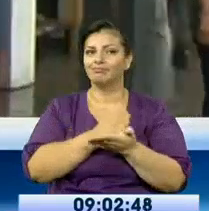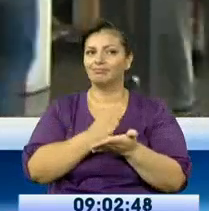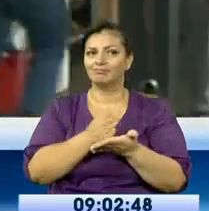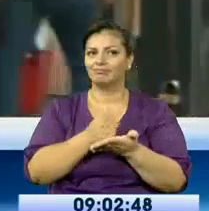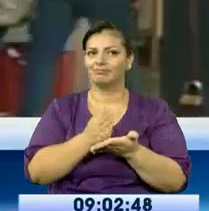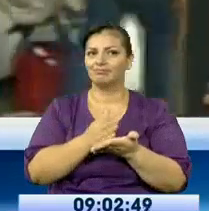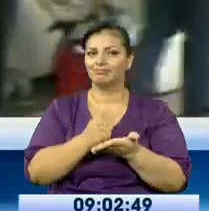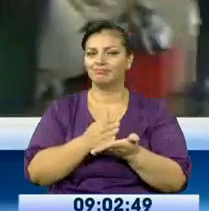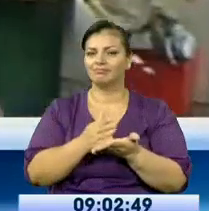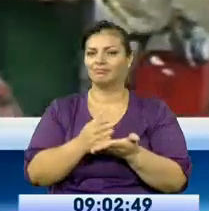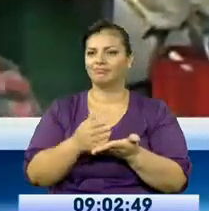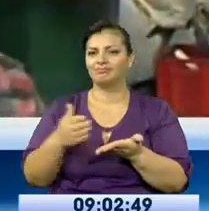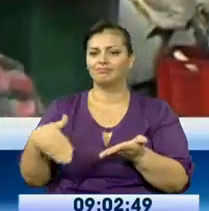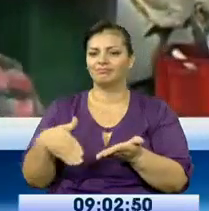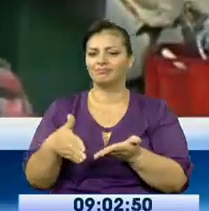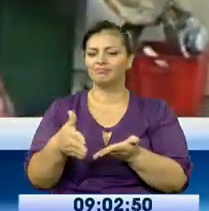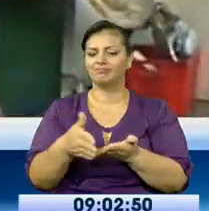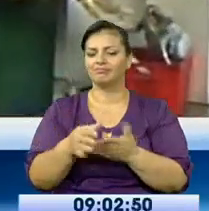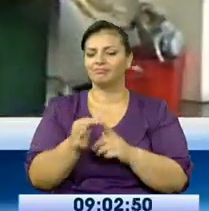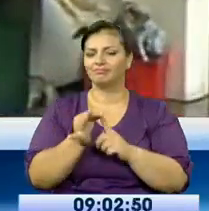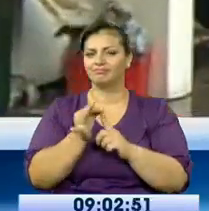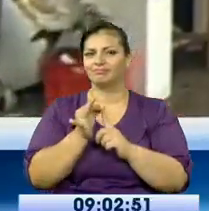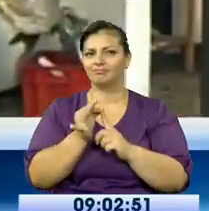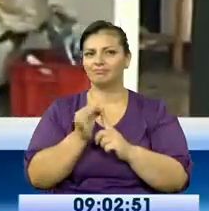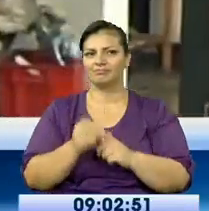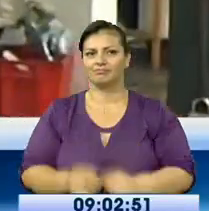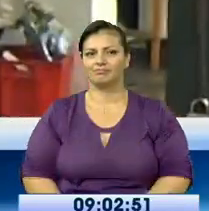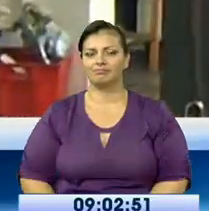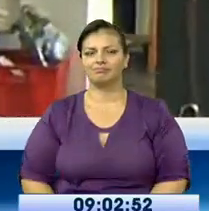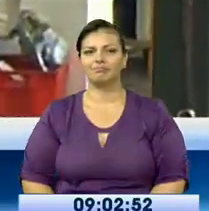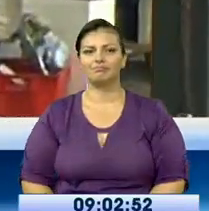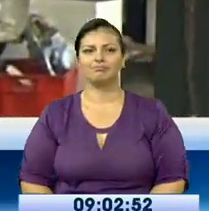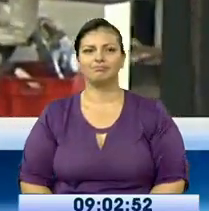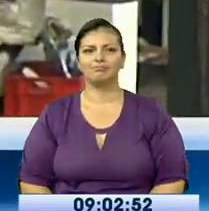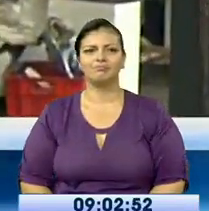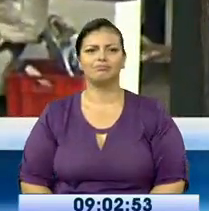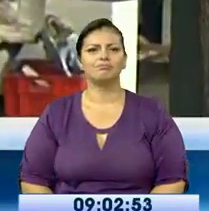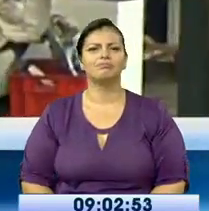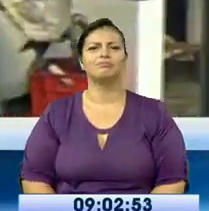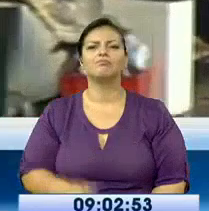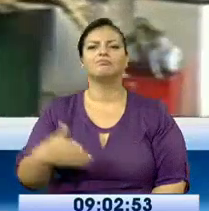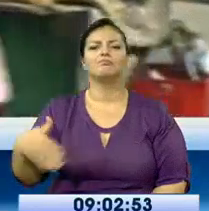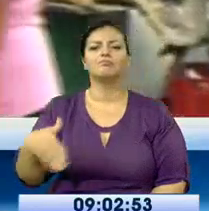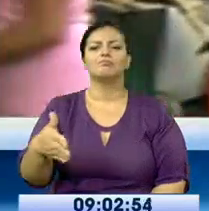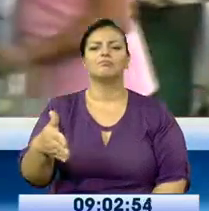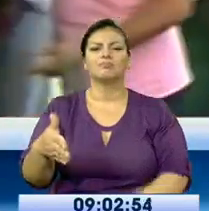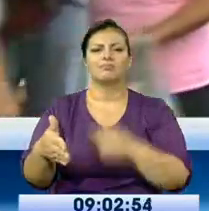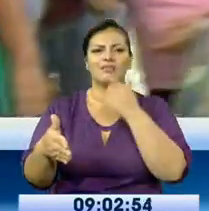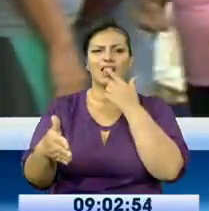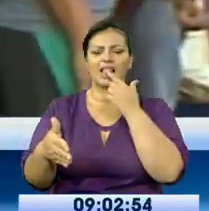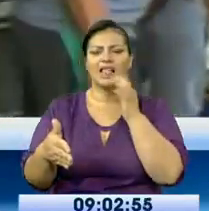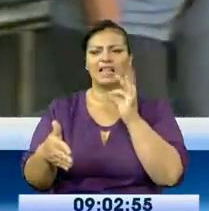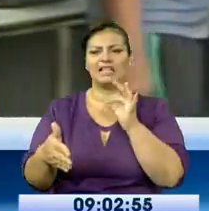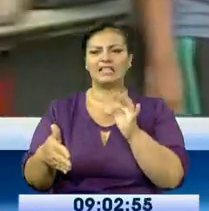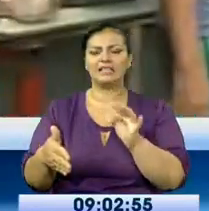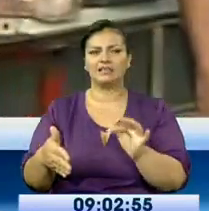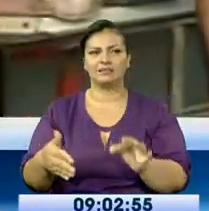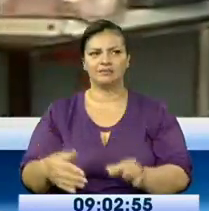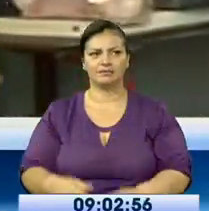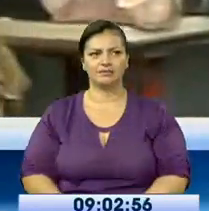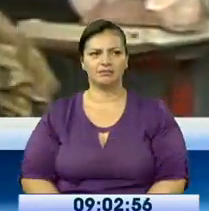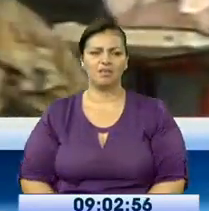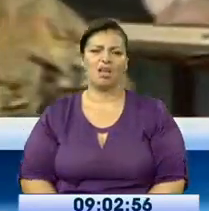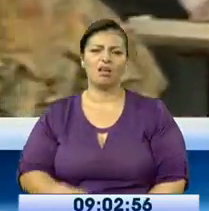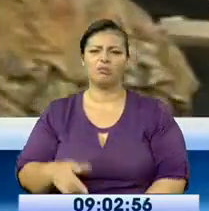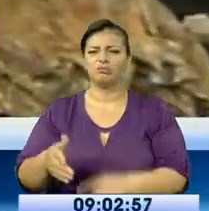siete y como uno de los ingredientes principales es el pescado Salado qué es lo que le va a dar el sabor hay gente que le pone de pronto